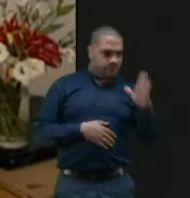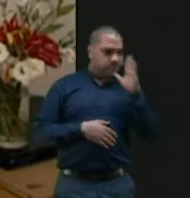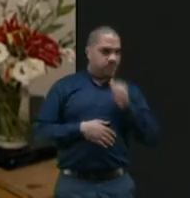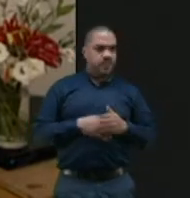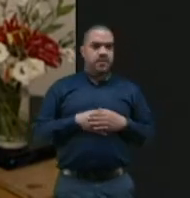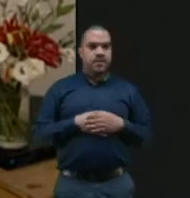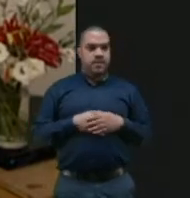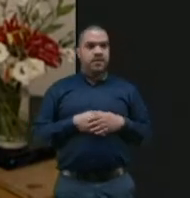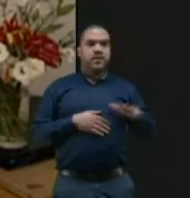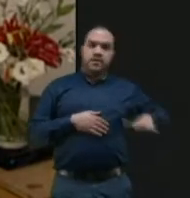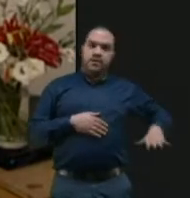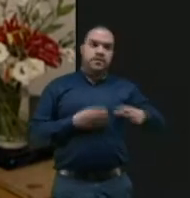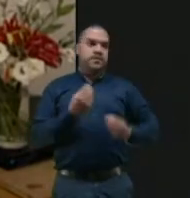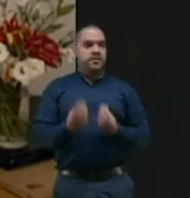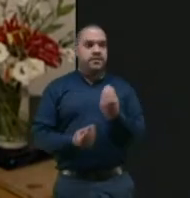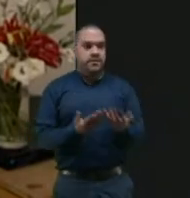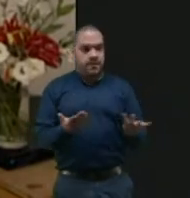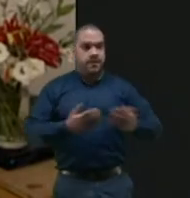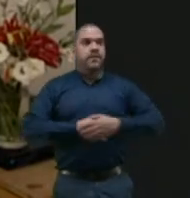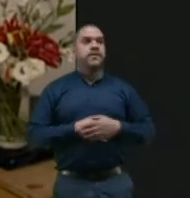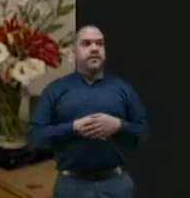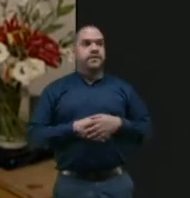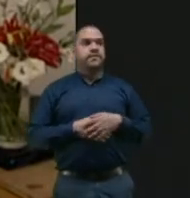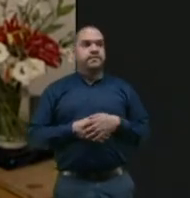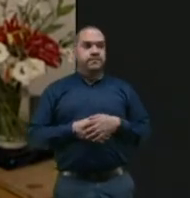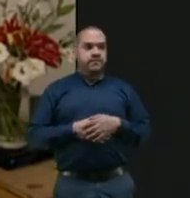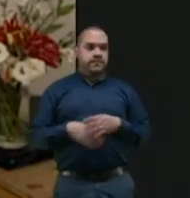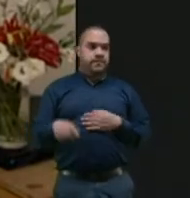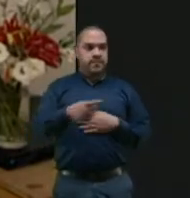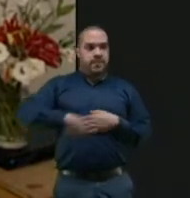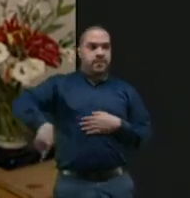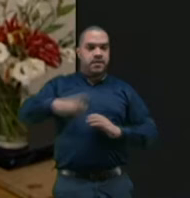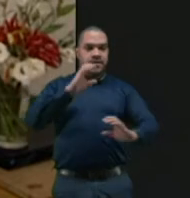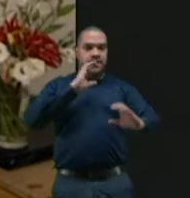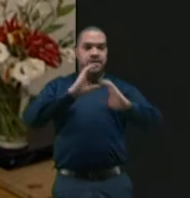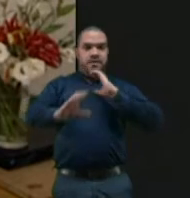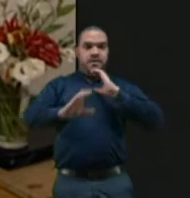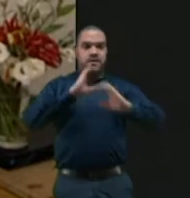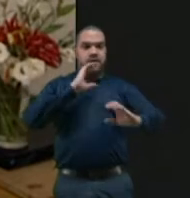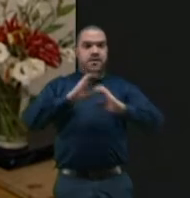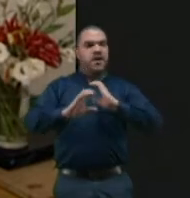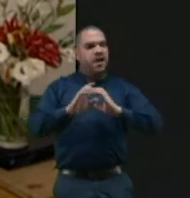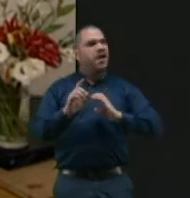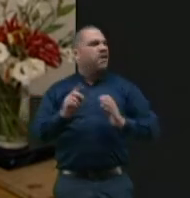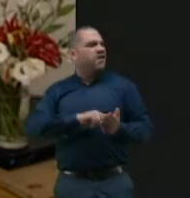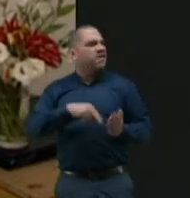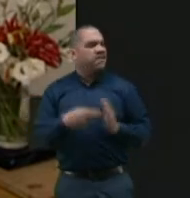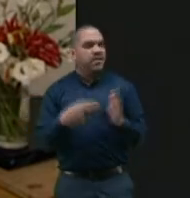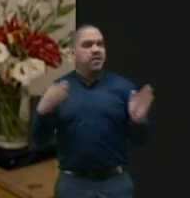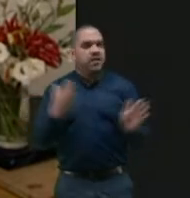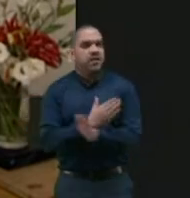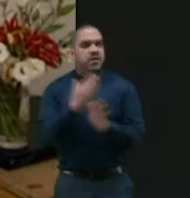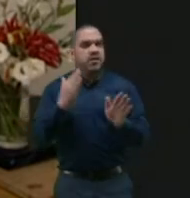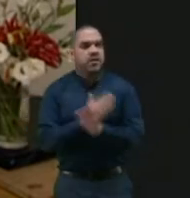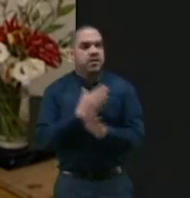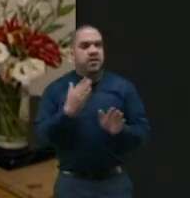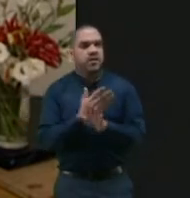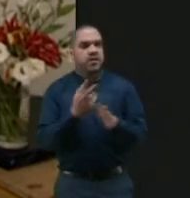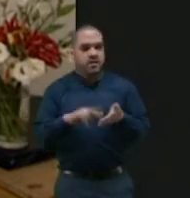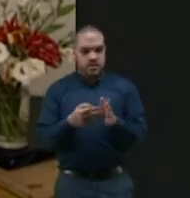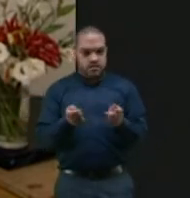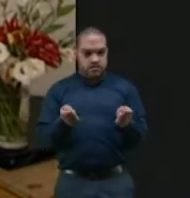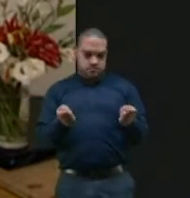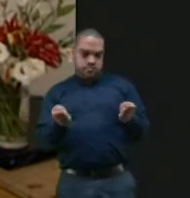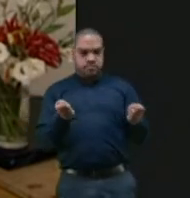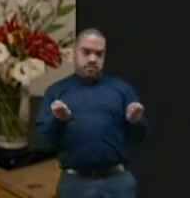Y tuve otro grupo de respuestas que me decían a mí que la comunicación creaba problemas. Algo que llamábamos como manejo de